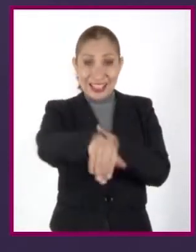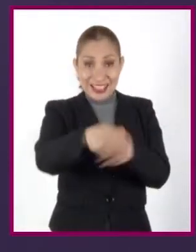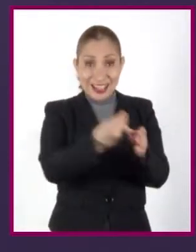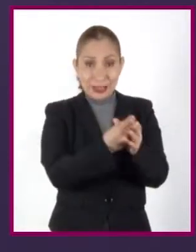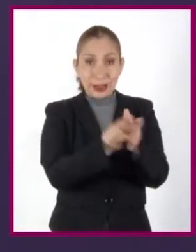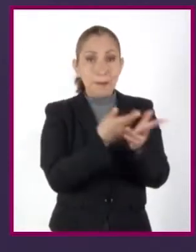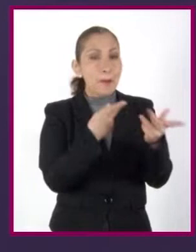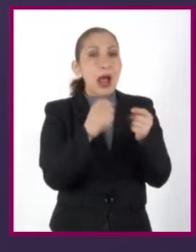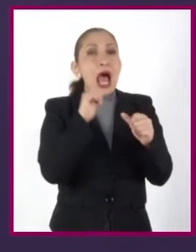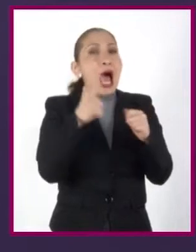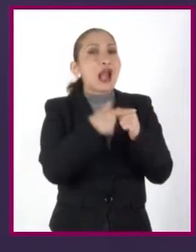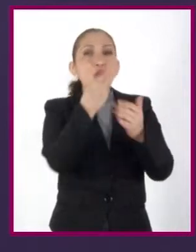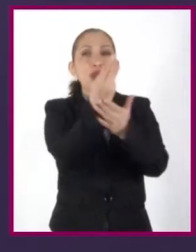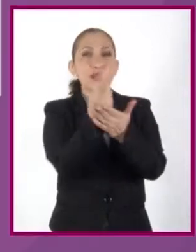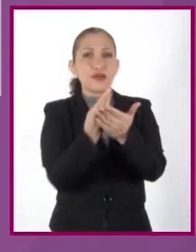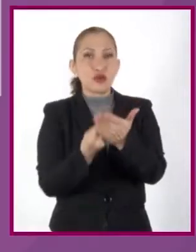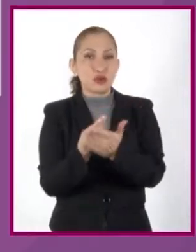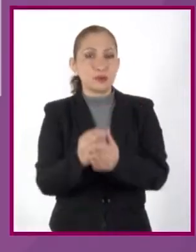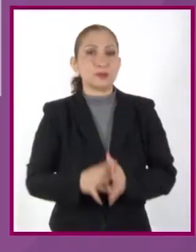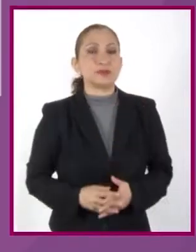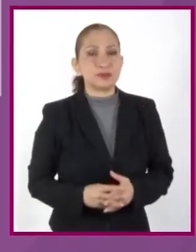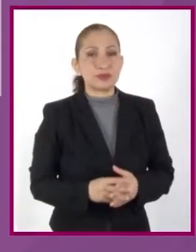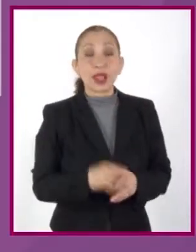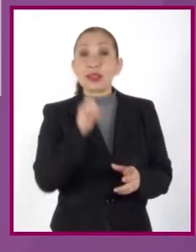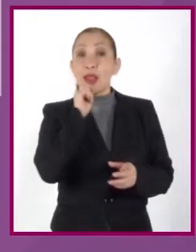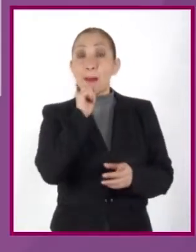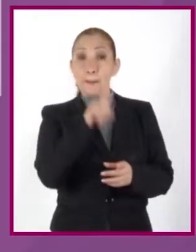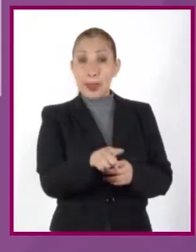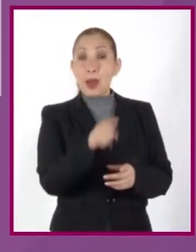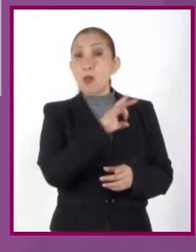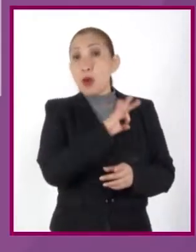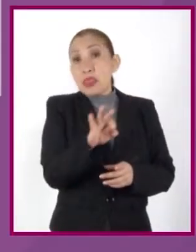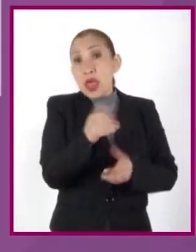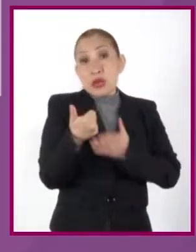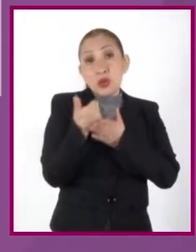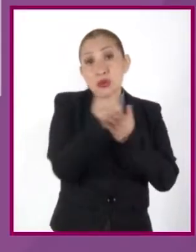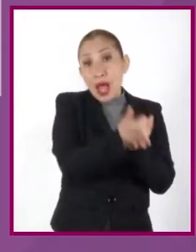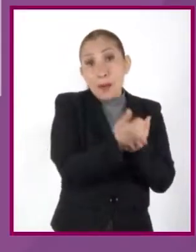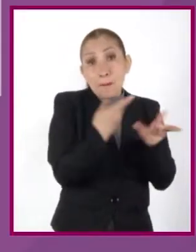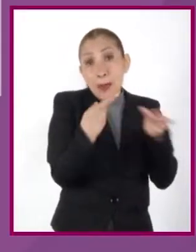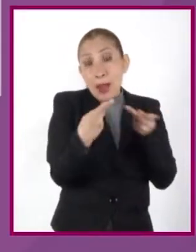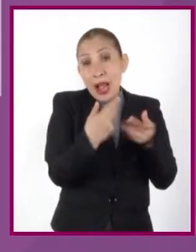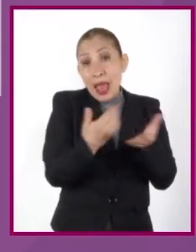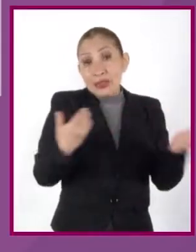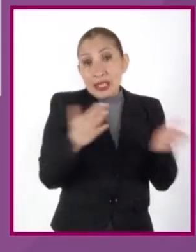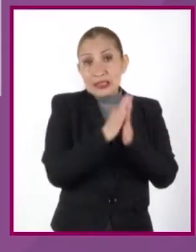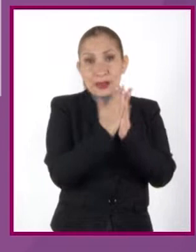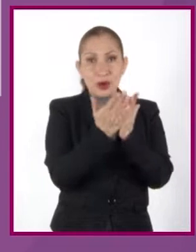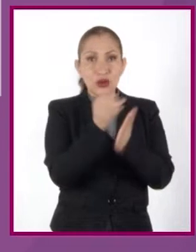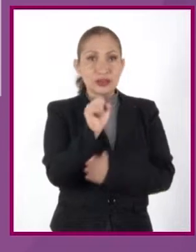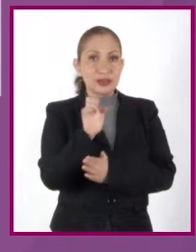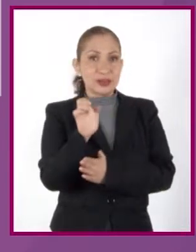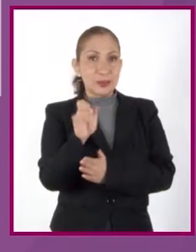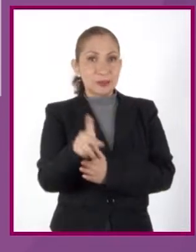podremos elaborar algunos recursos gráficos. De igual forma, podría ayudarles tener a la mano su libro de texto.